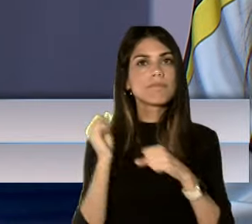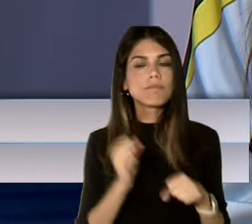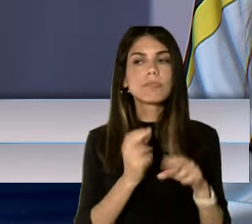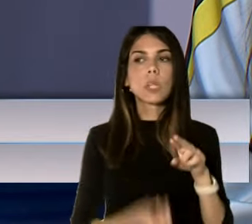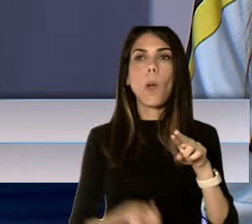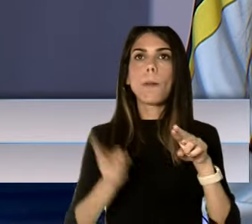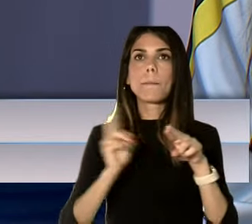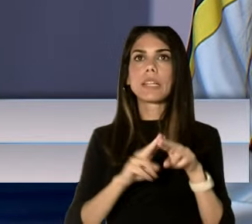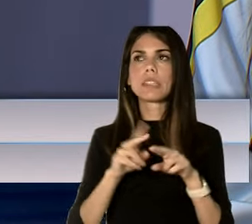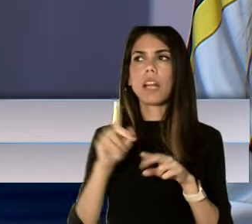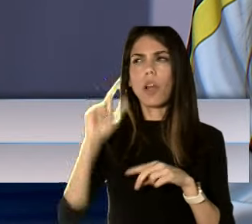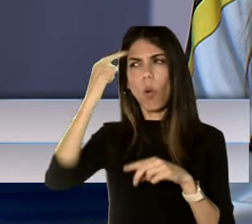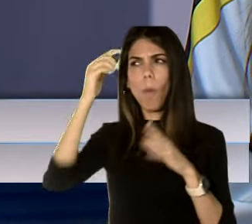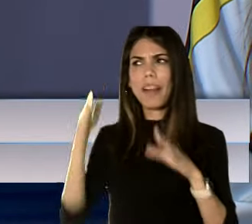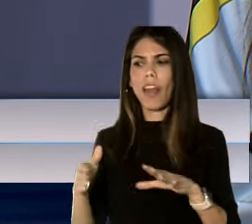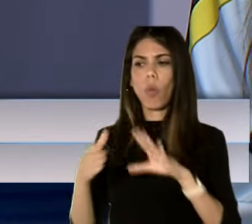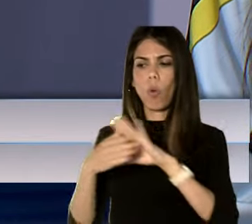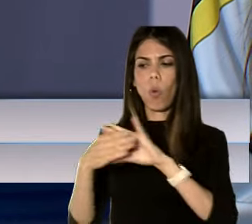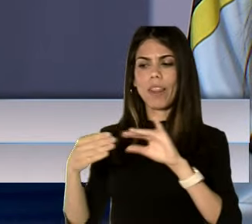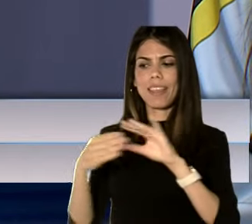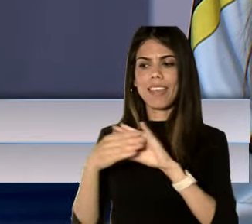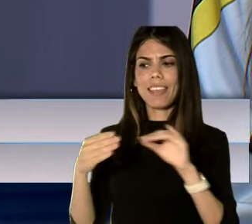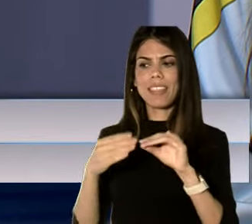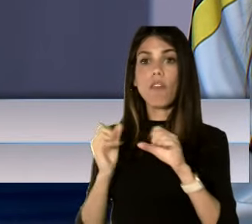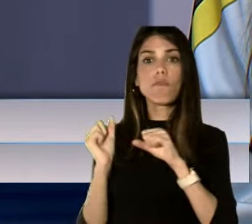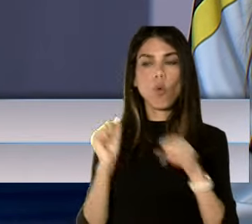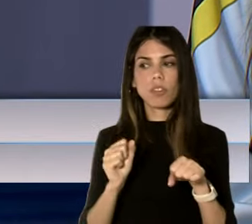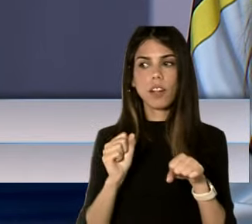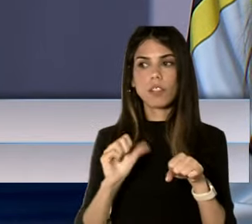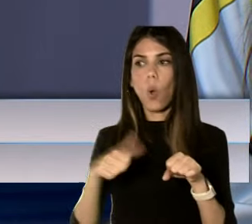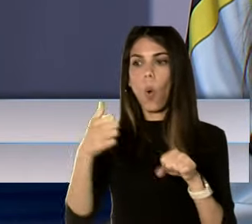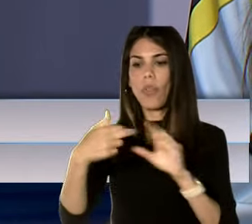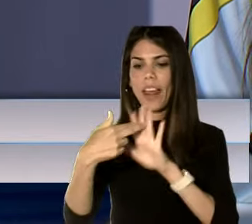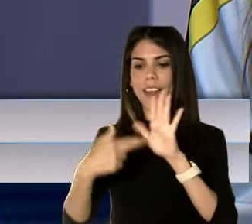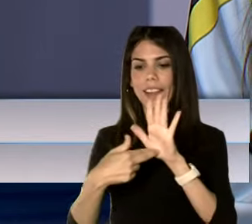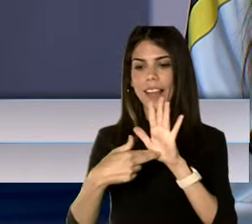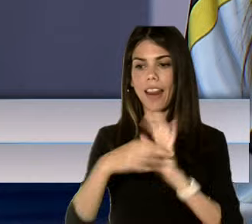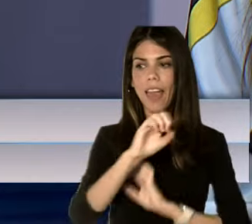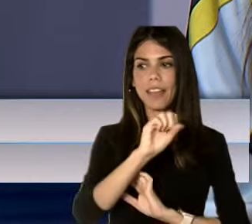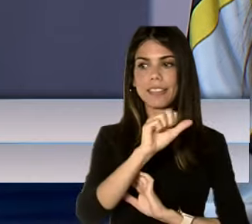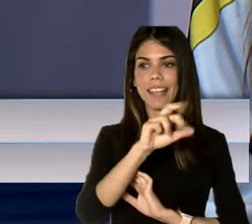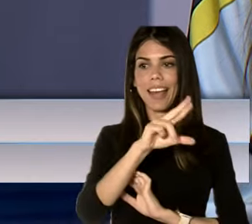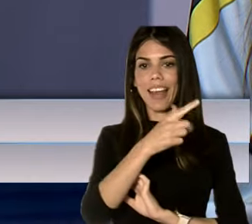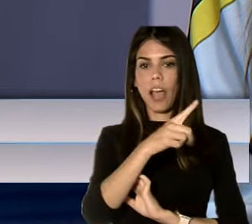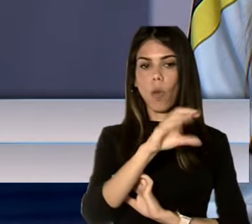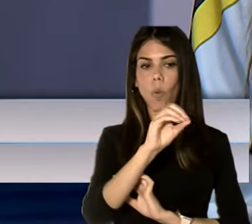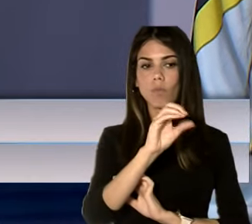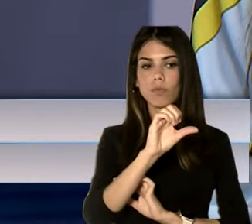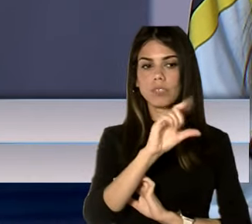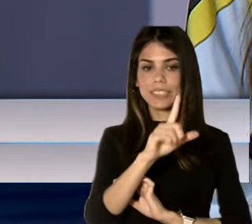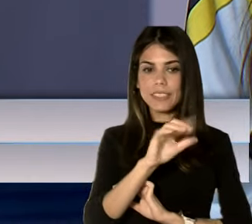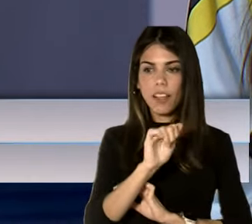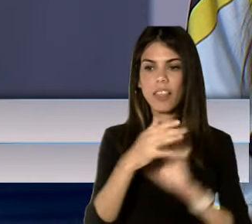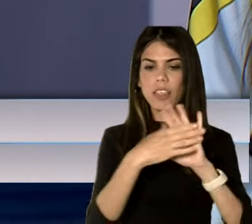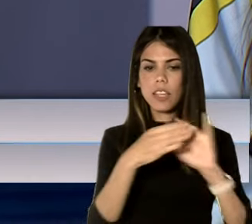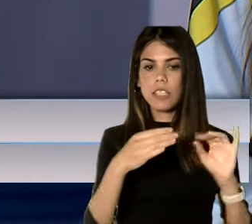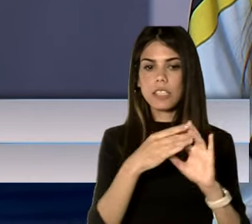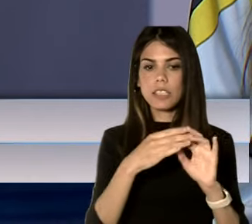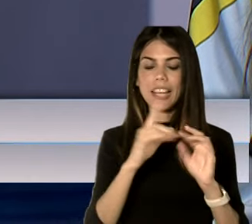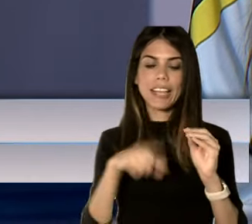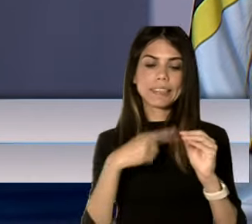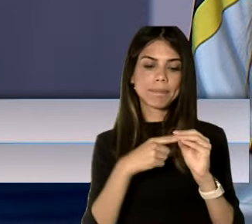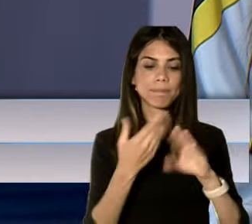años que dice el gobernador y las otras reglas que dice Zaragoza en términos de mejorar